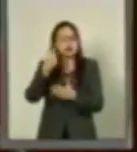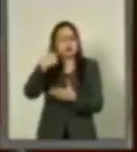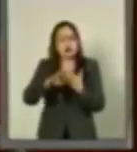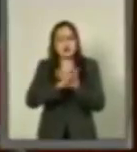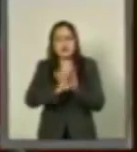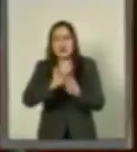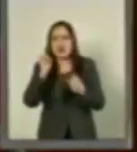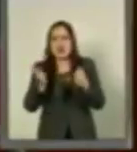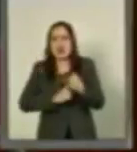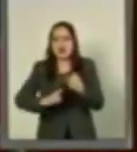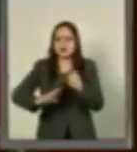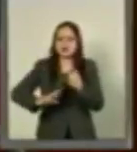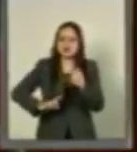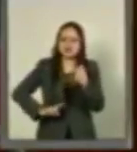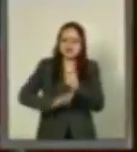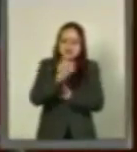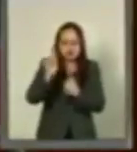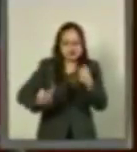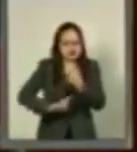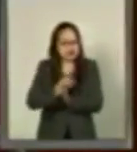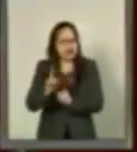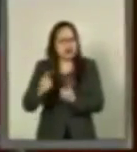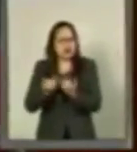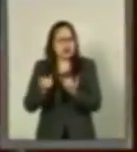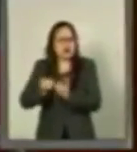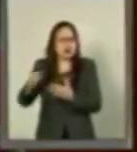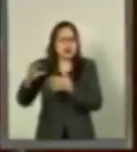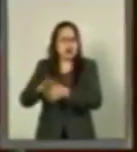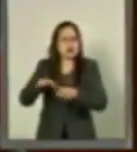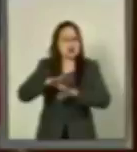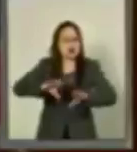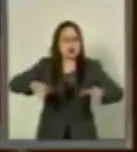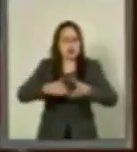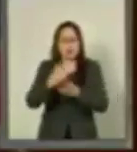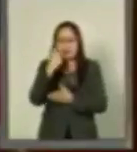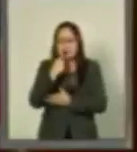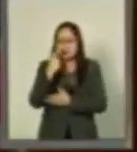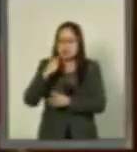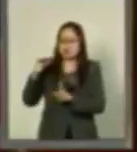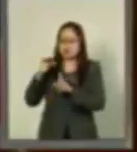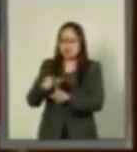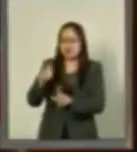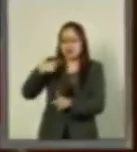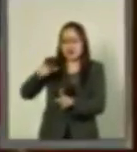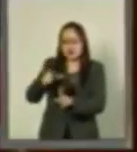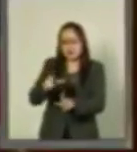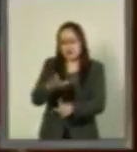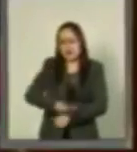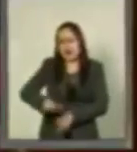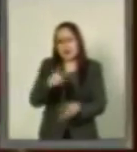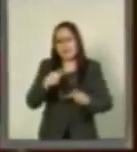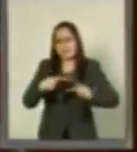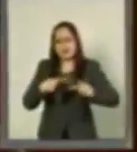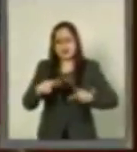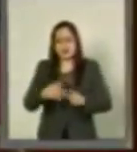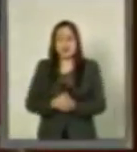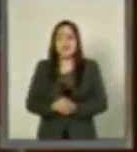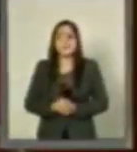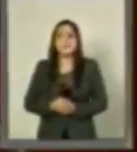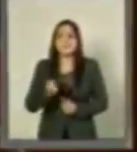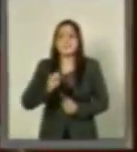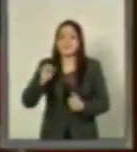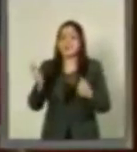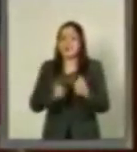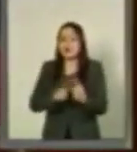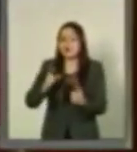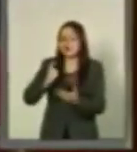del delito, ejercer el mando sobre la fuerza pública para proteger a la población ante todo tipo